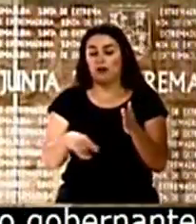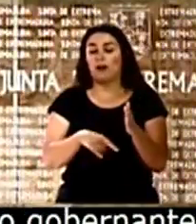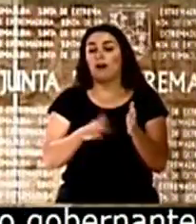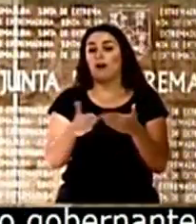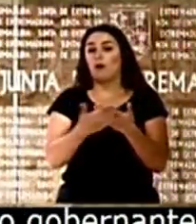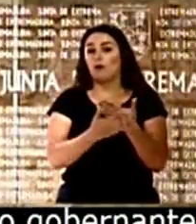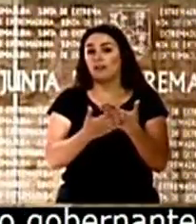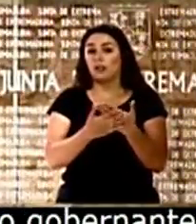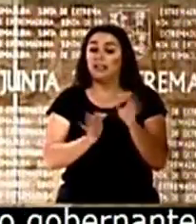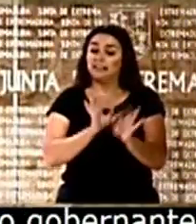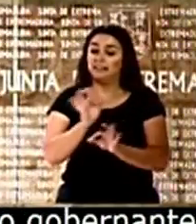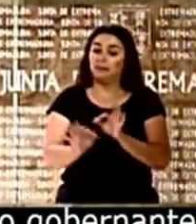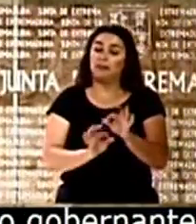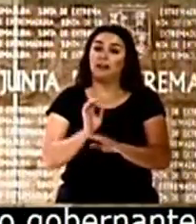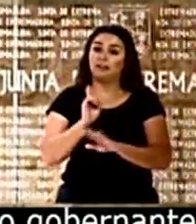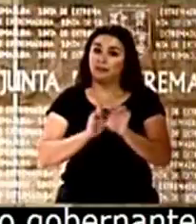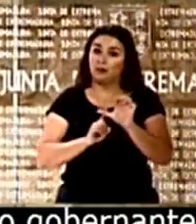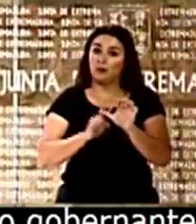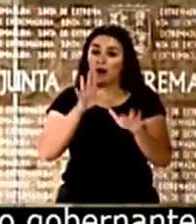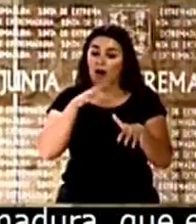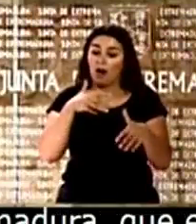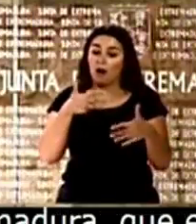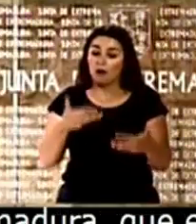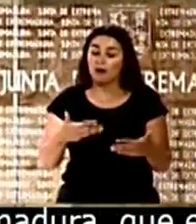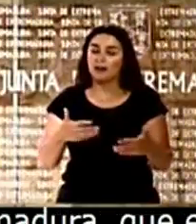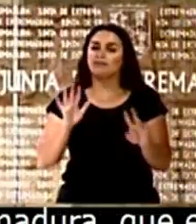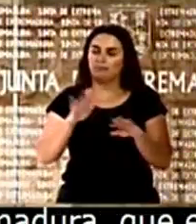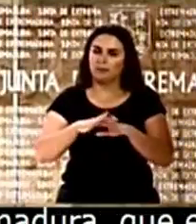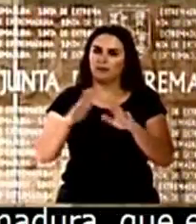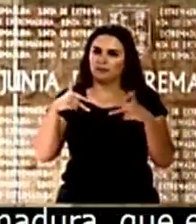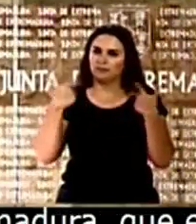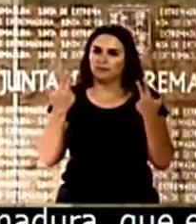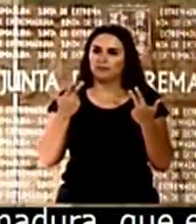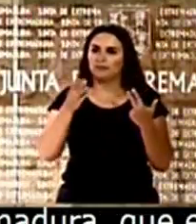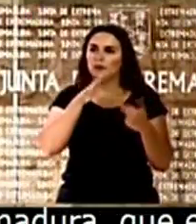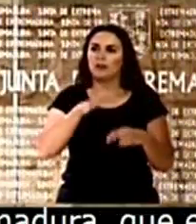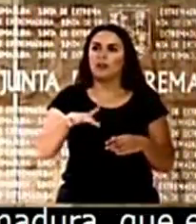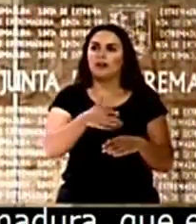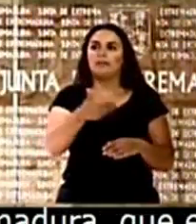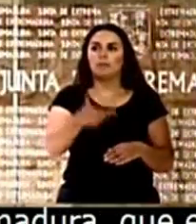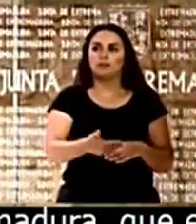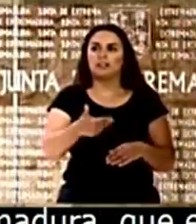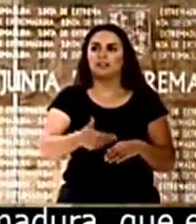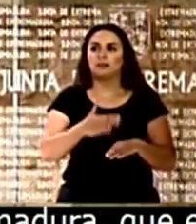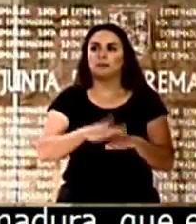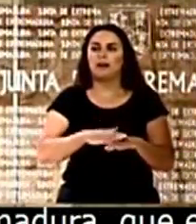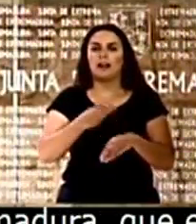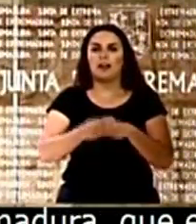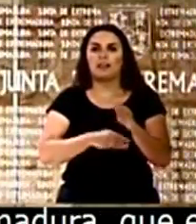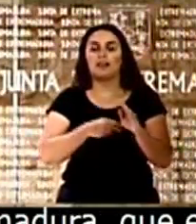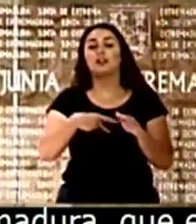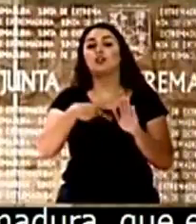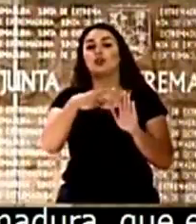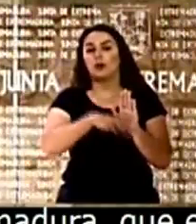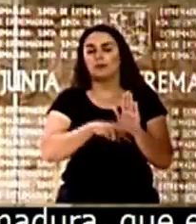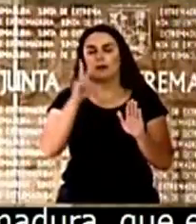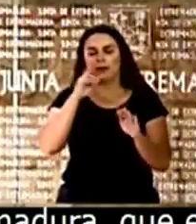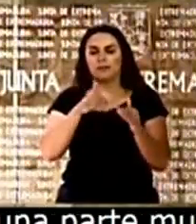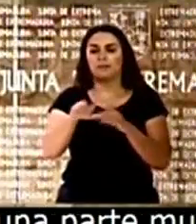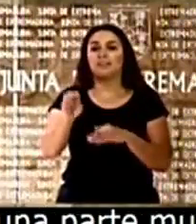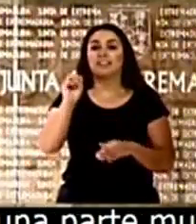de Extremadura, que en estos momentos está, permítanme decirle, en una parte muy importante de la tramitación de la norma. Miren, el próximo día